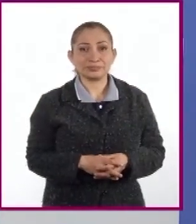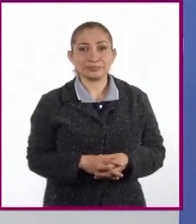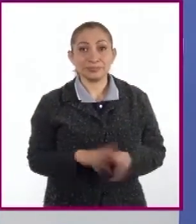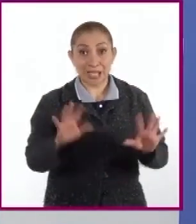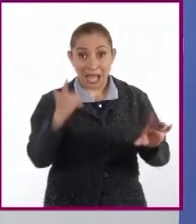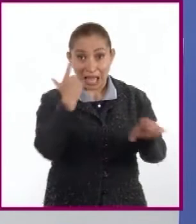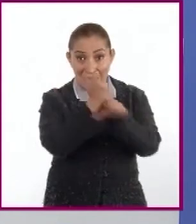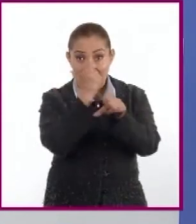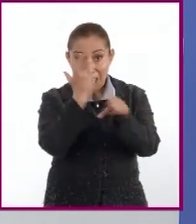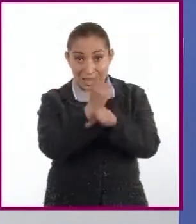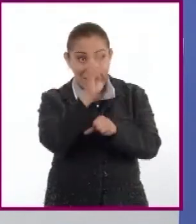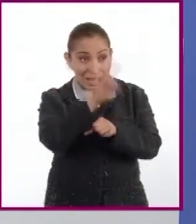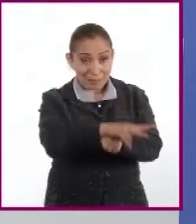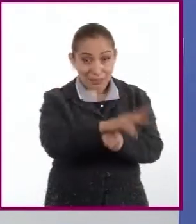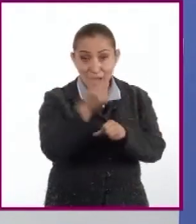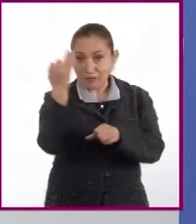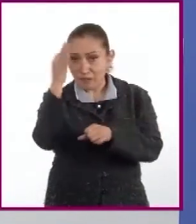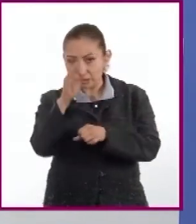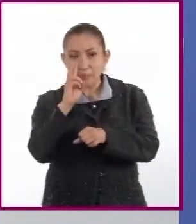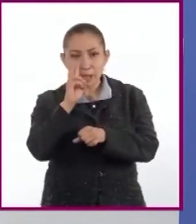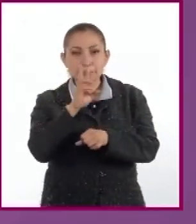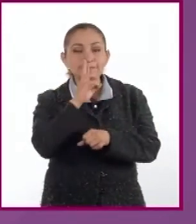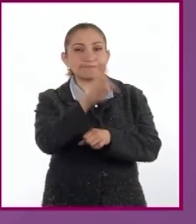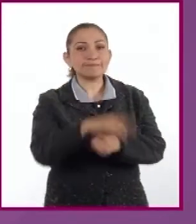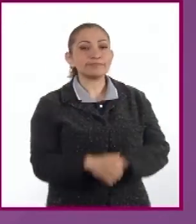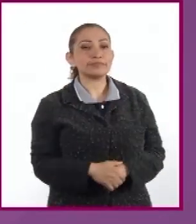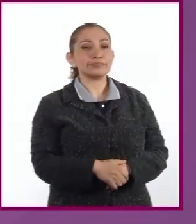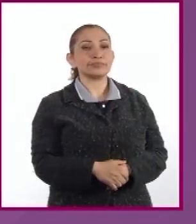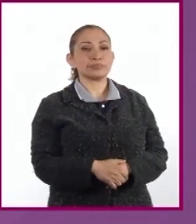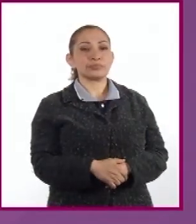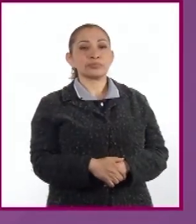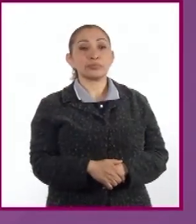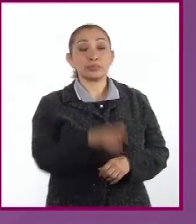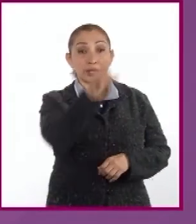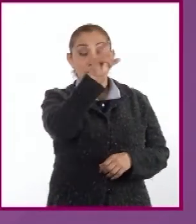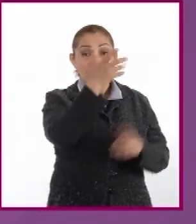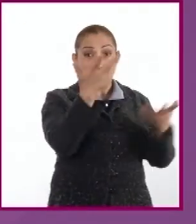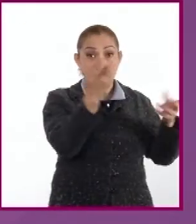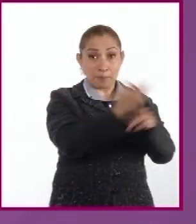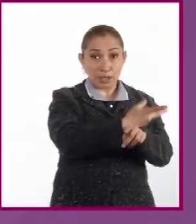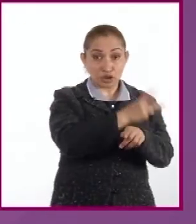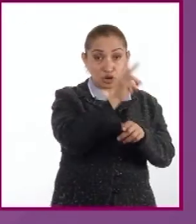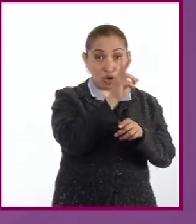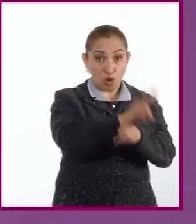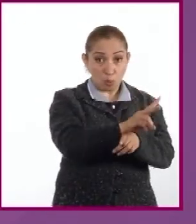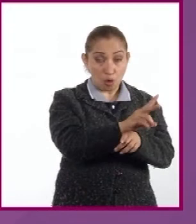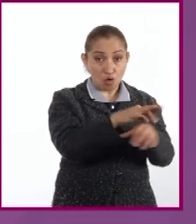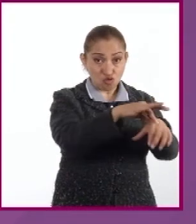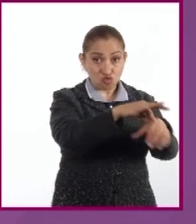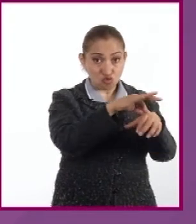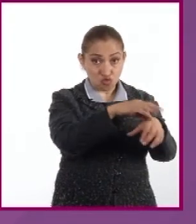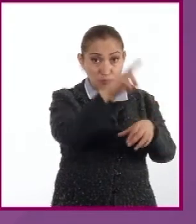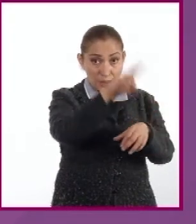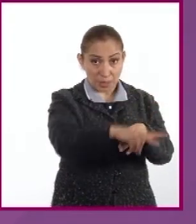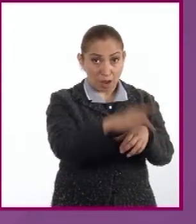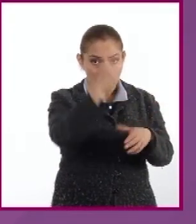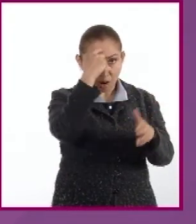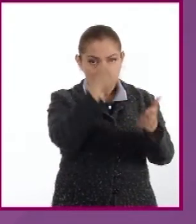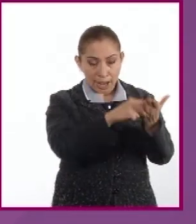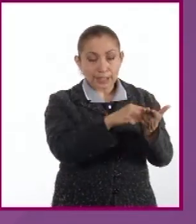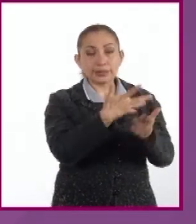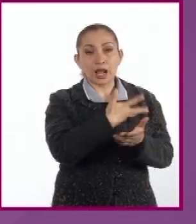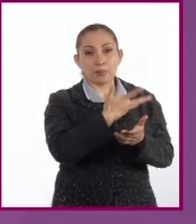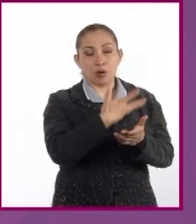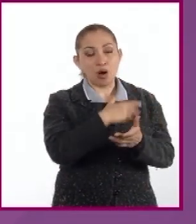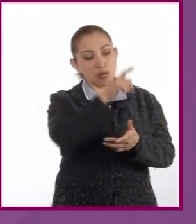¿Lograron identificarlos? Veamos las respuestas. En los hechos que se presentan como verosímiles o creíbles,